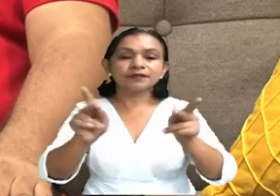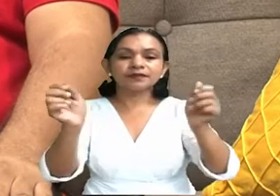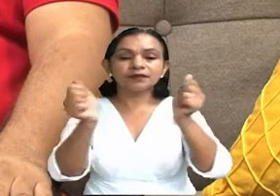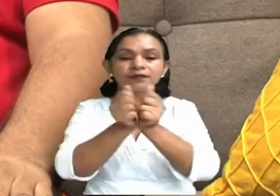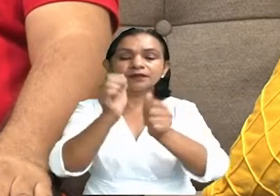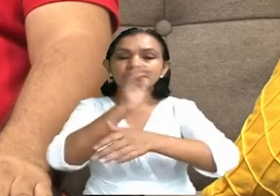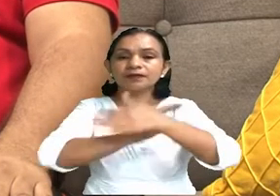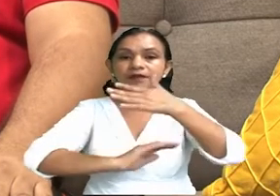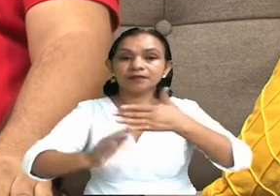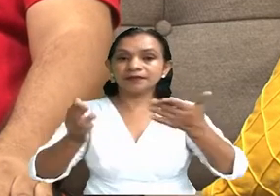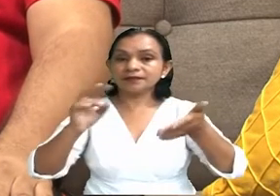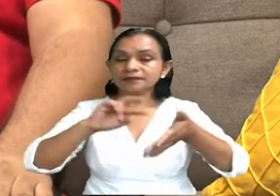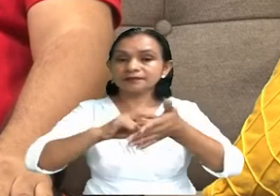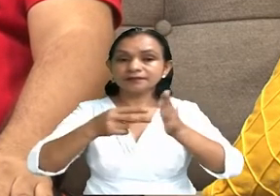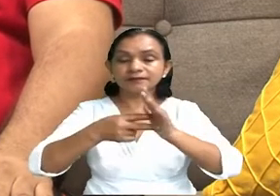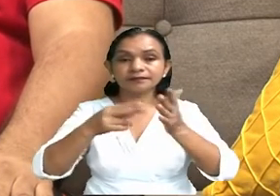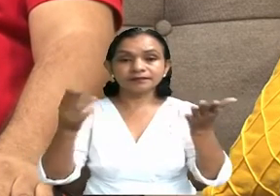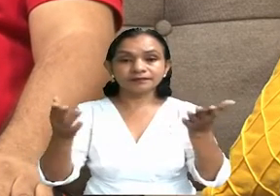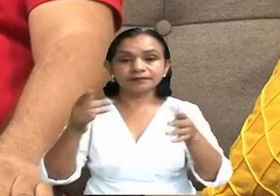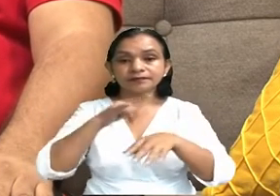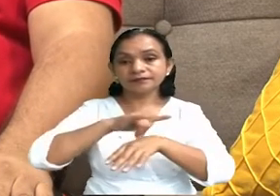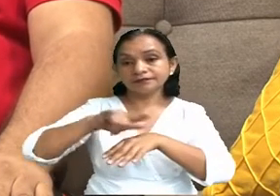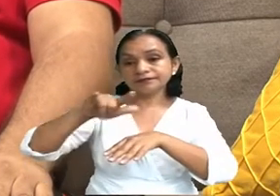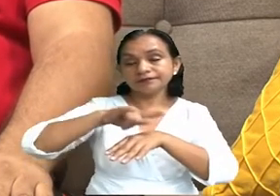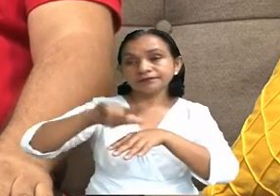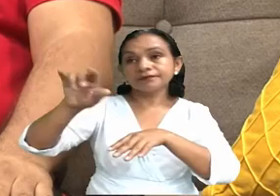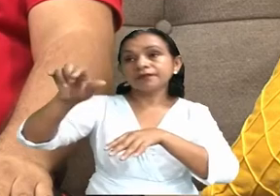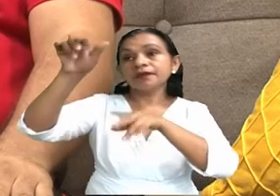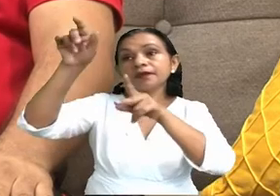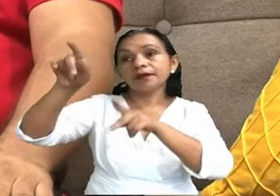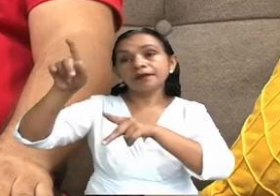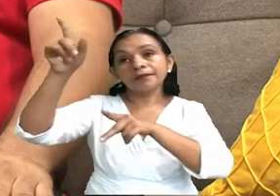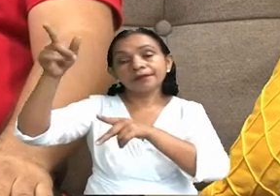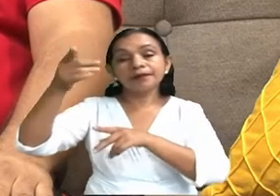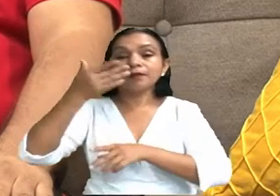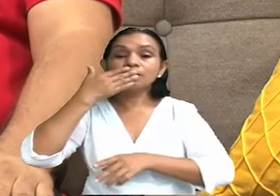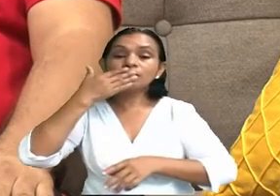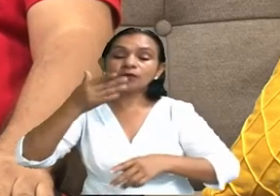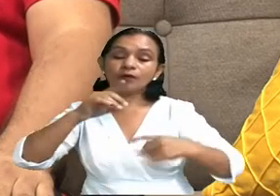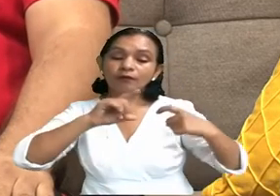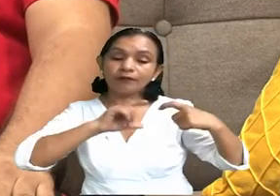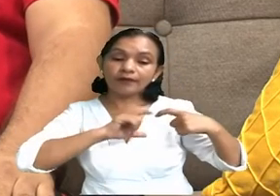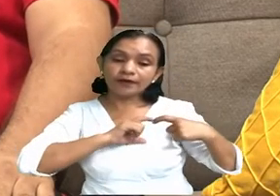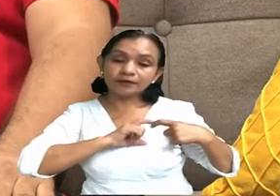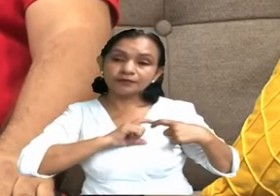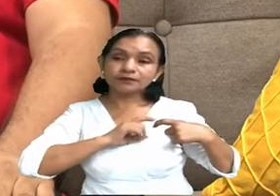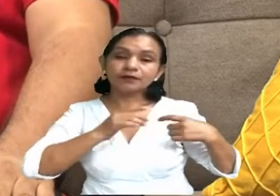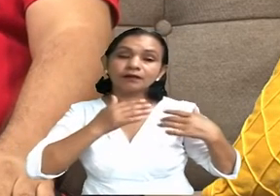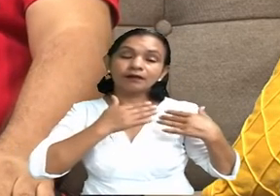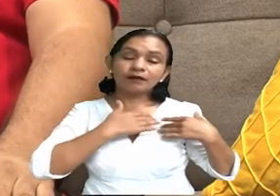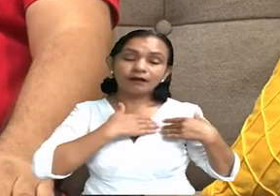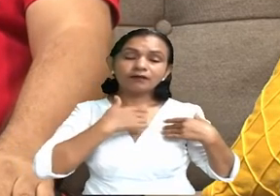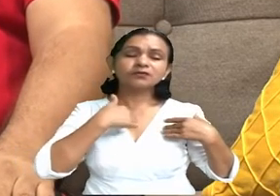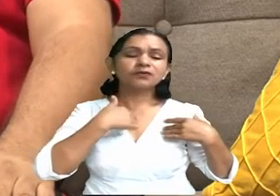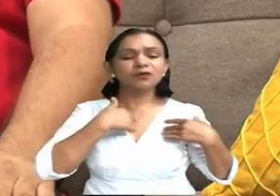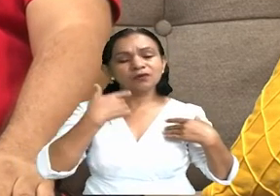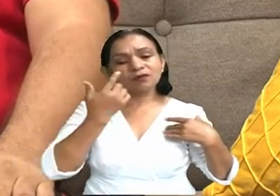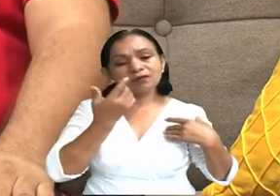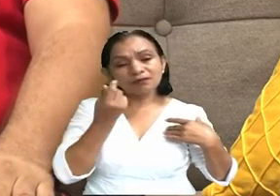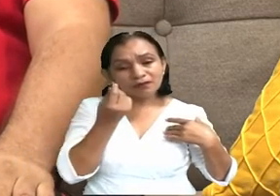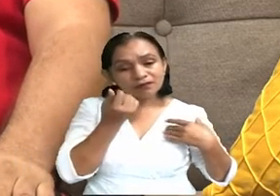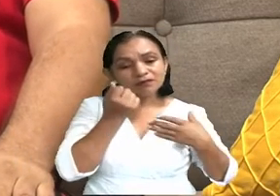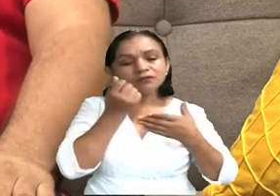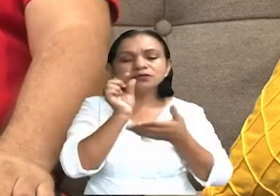¿Qué significa eso? Buscar a personas altruistas, de buen corazón, que se tocaran sus sentimientos